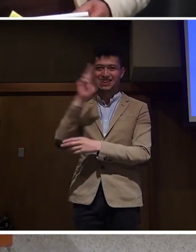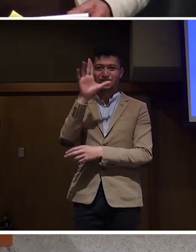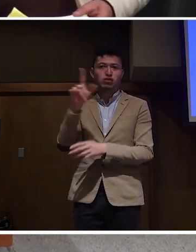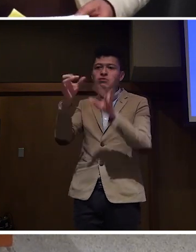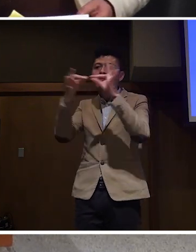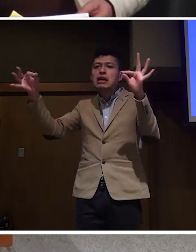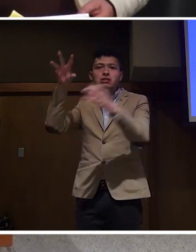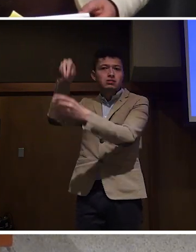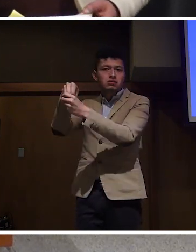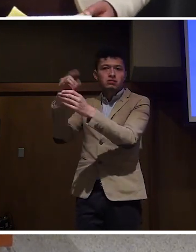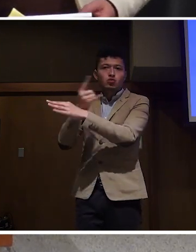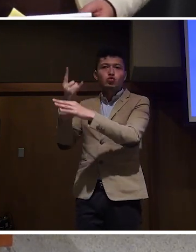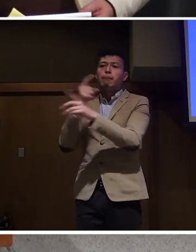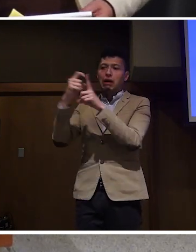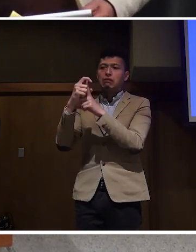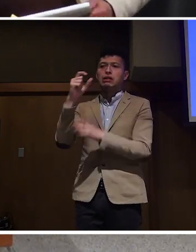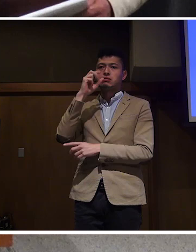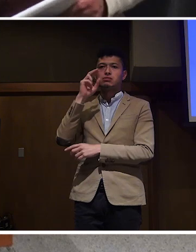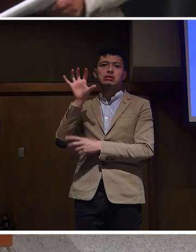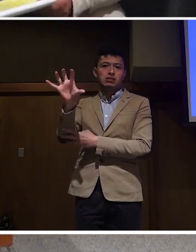definición usual. Bueno, y